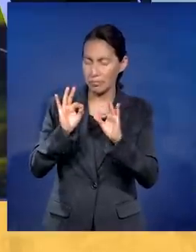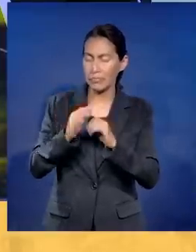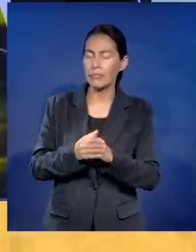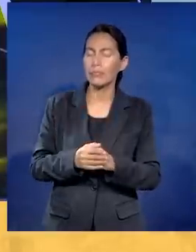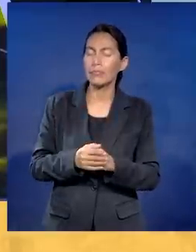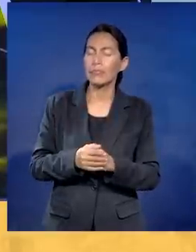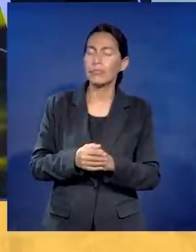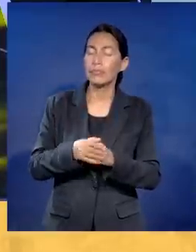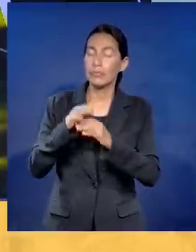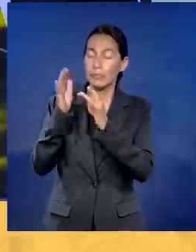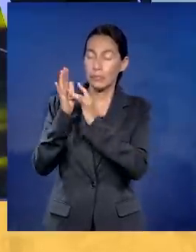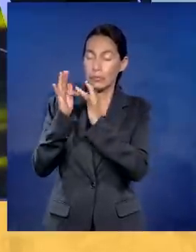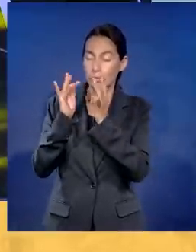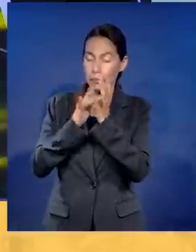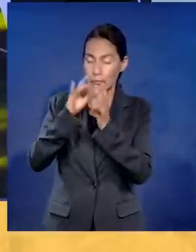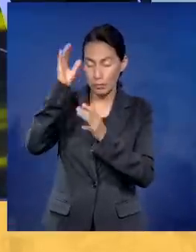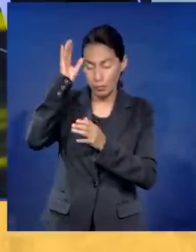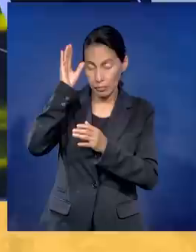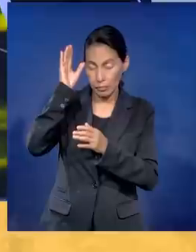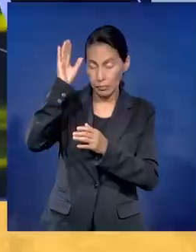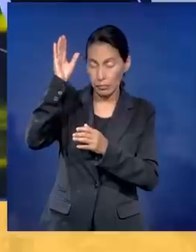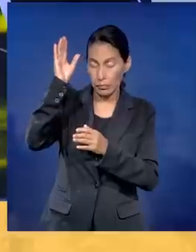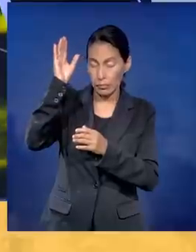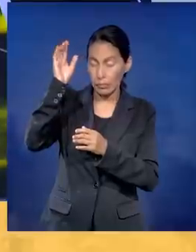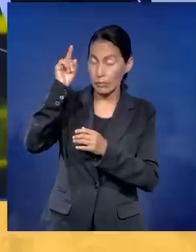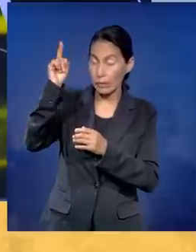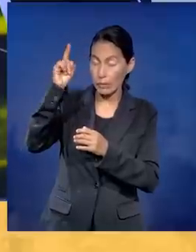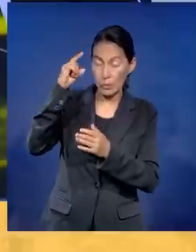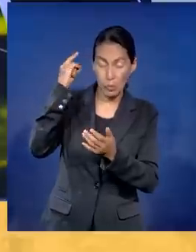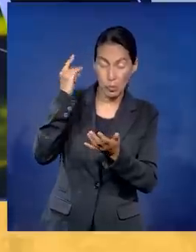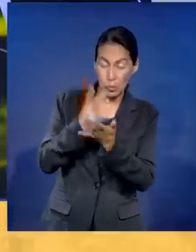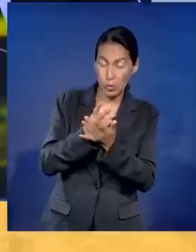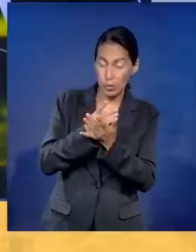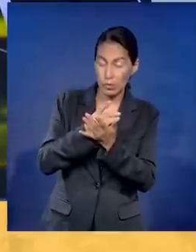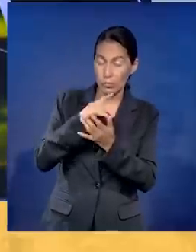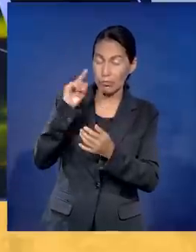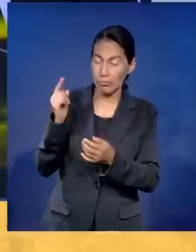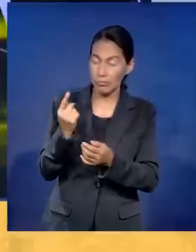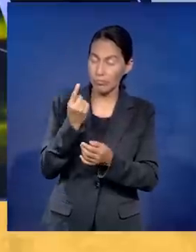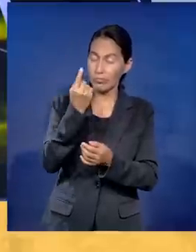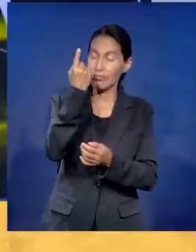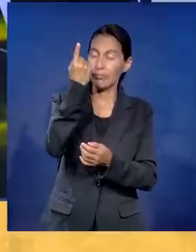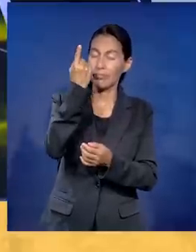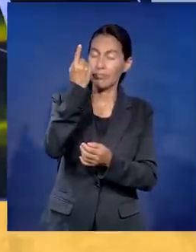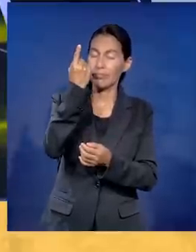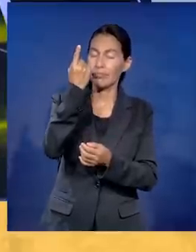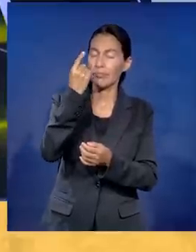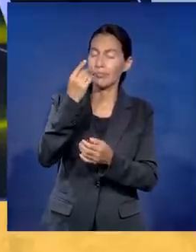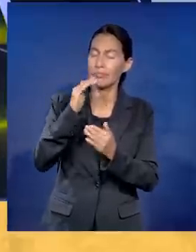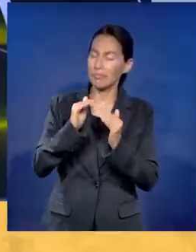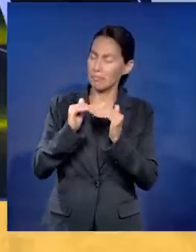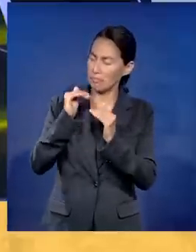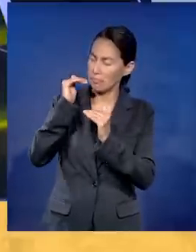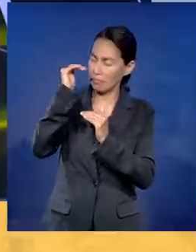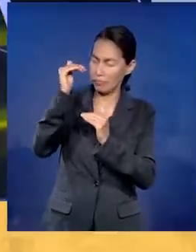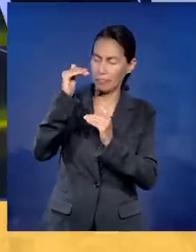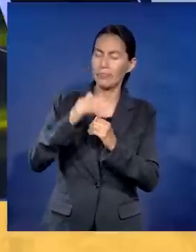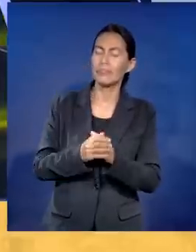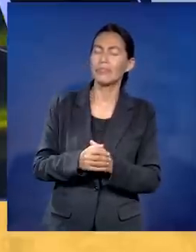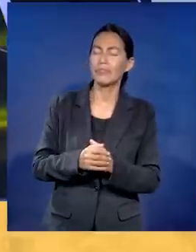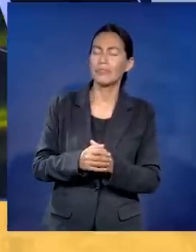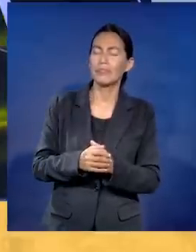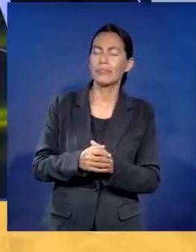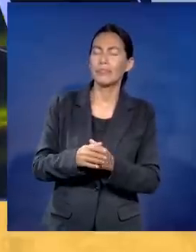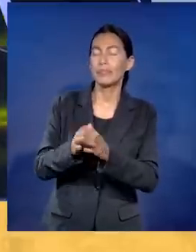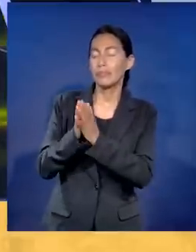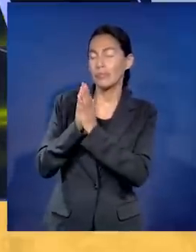y que Jesucristo y solo él se ha levantado entre nosotros una vez más